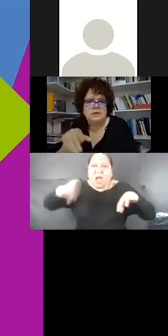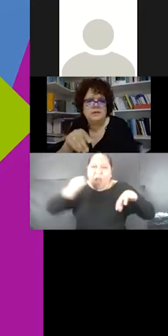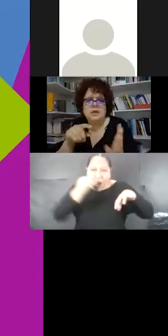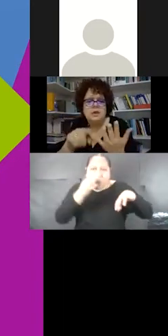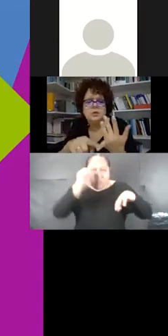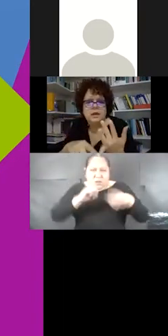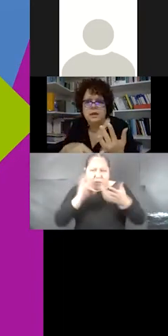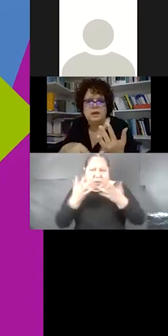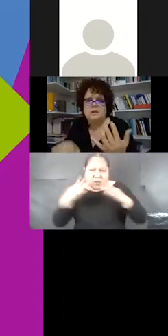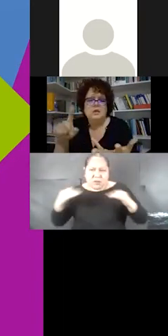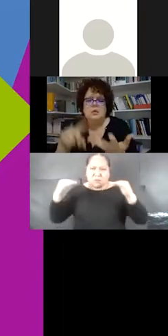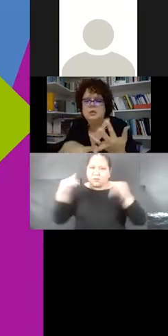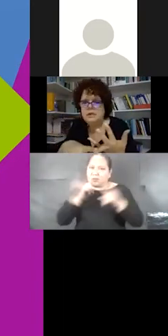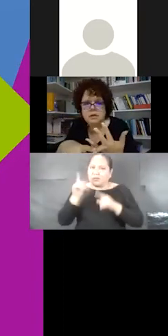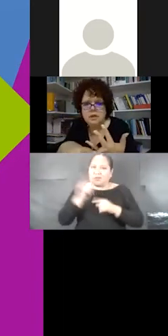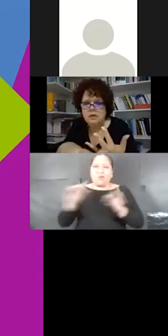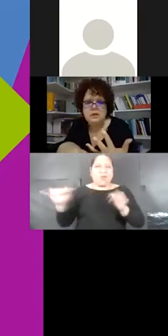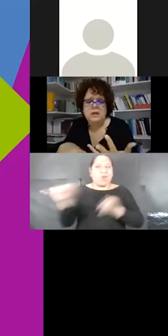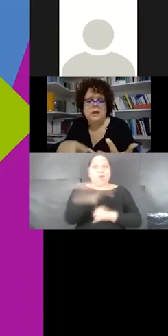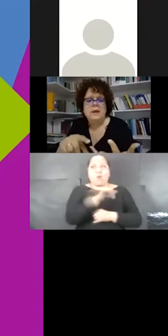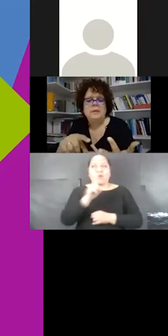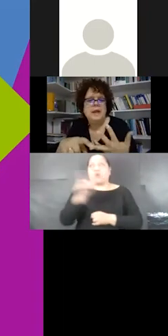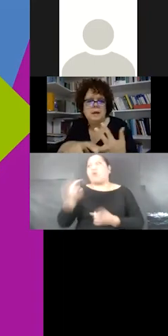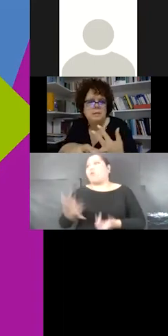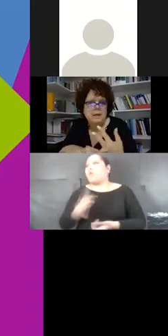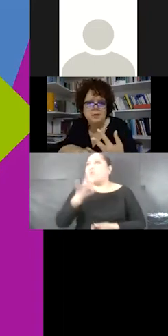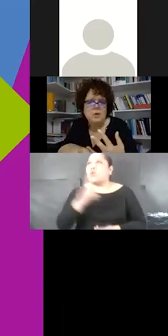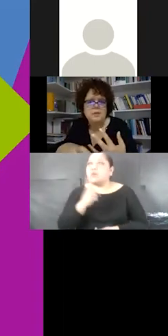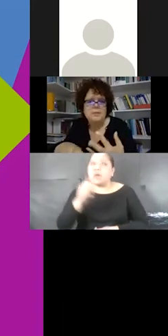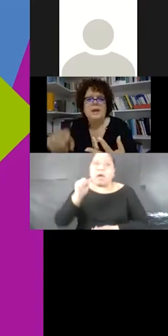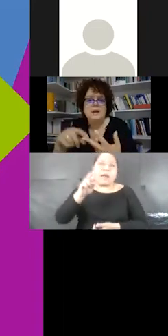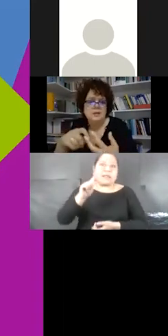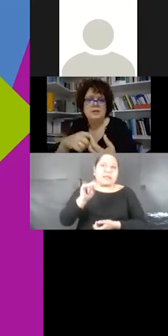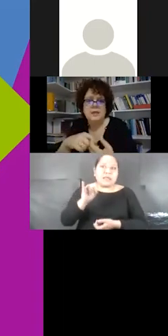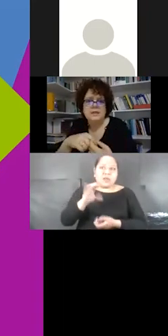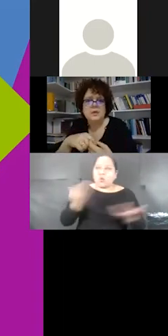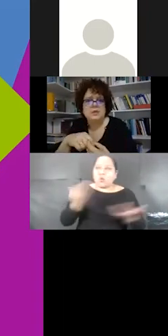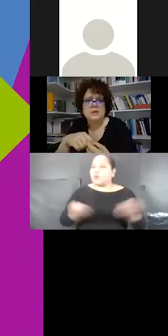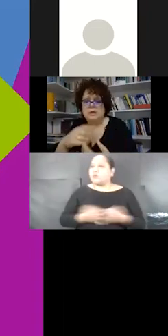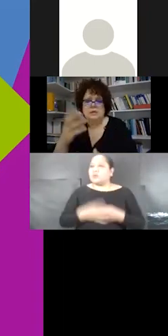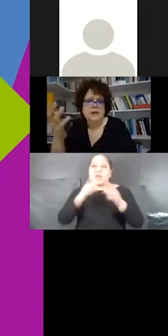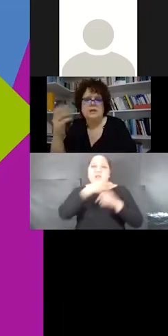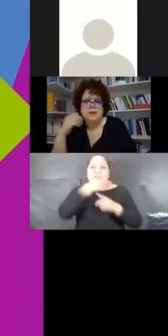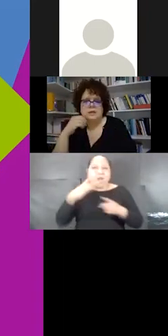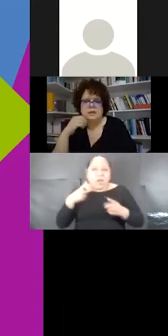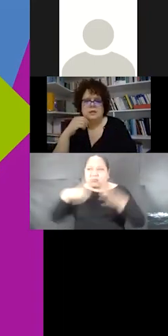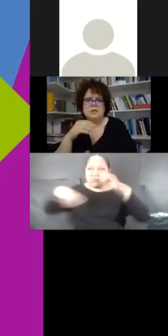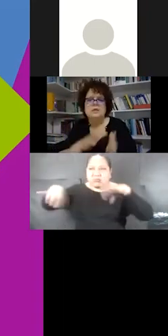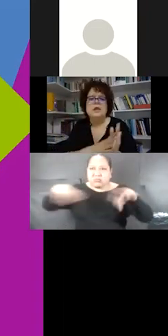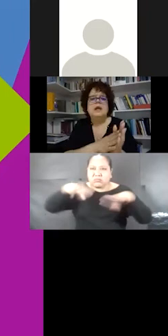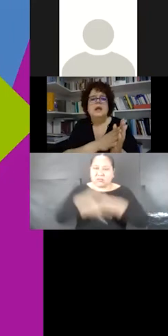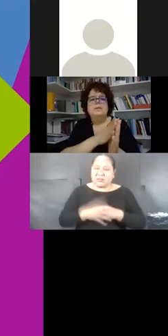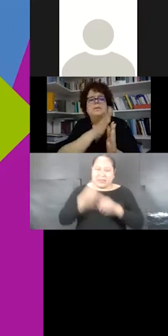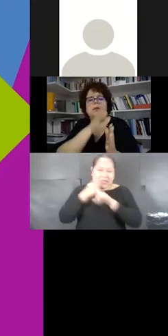diferentes. Ya vieron que no usan artículos, ya vieron que no tiene, que el verbo cómo se marca, ¿no? Diferentes cosas, pues es diferente, ¿no?